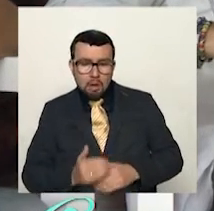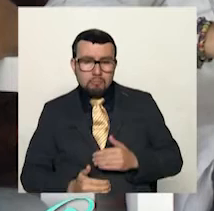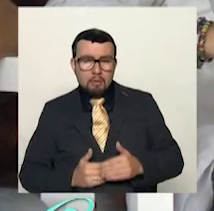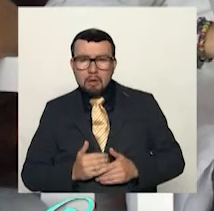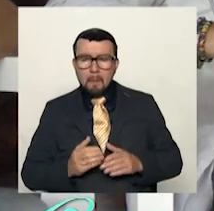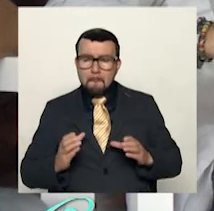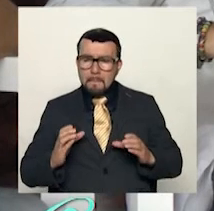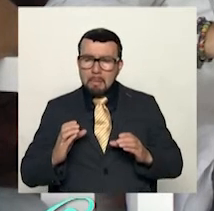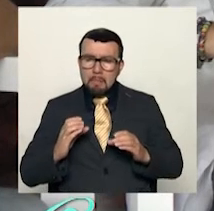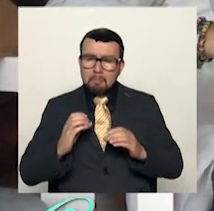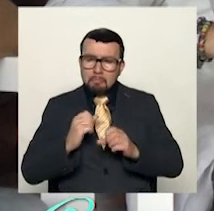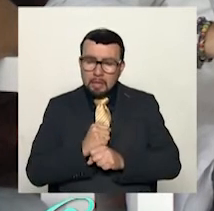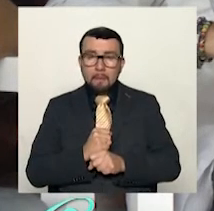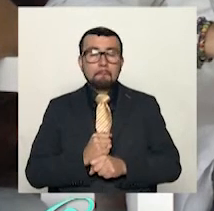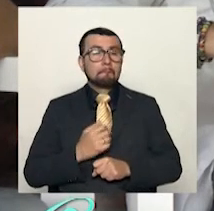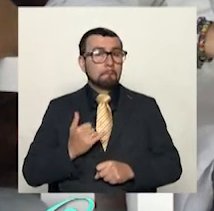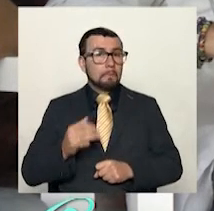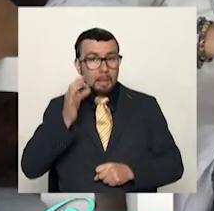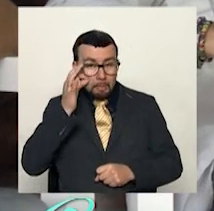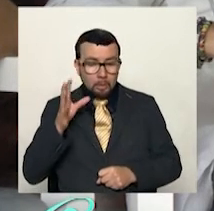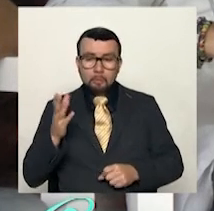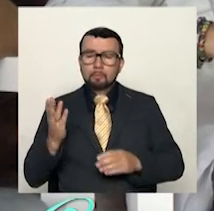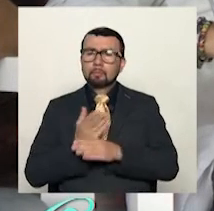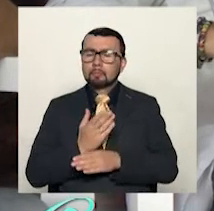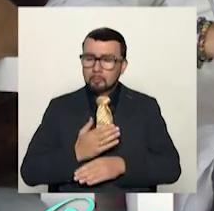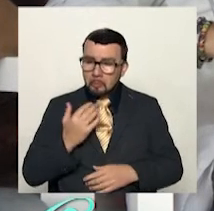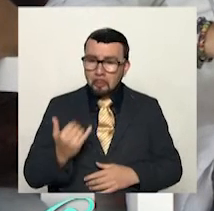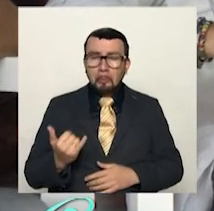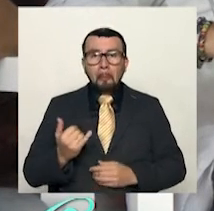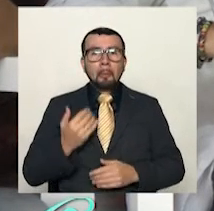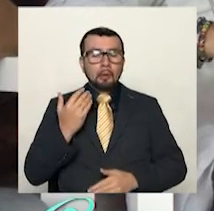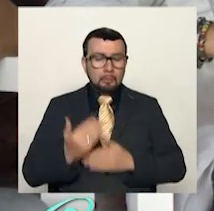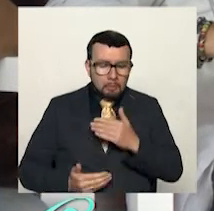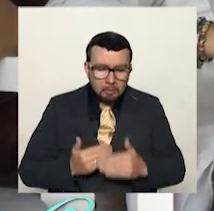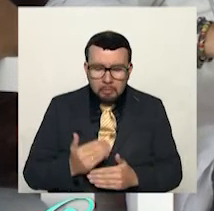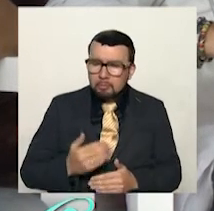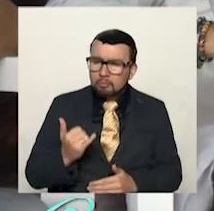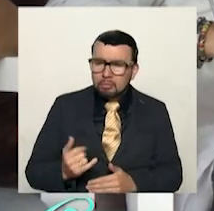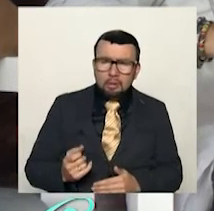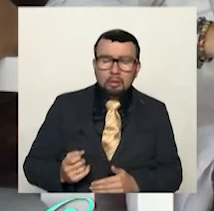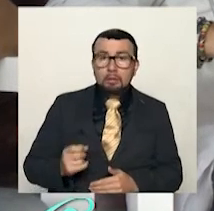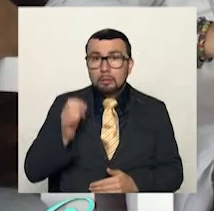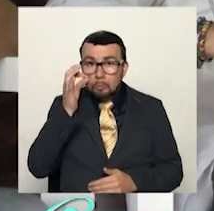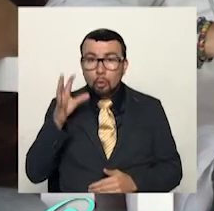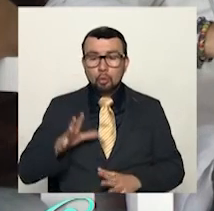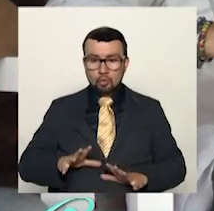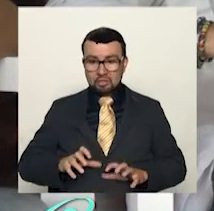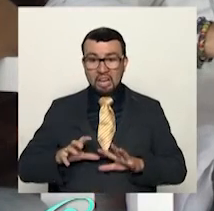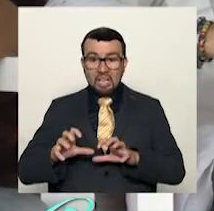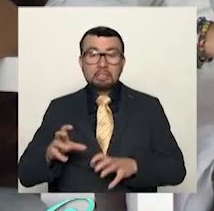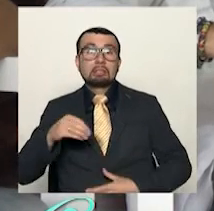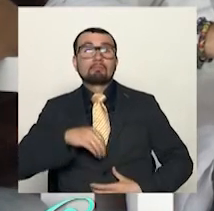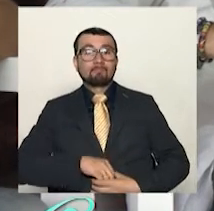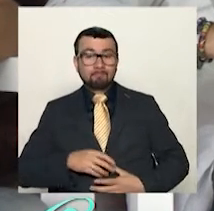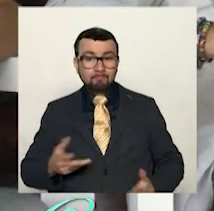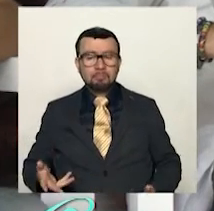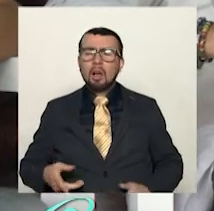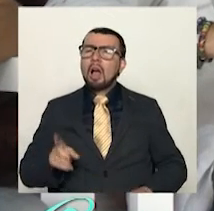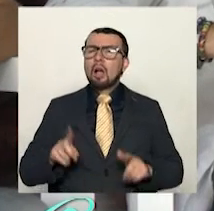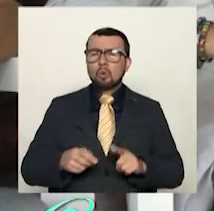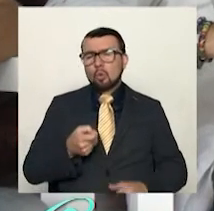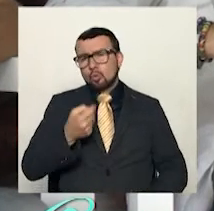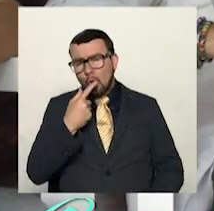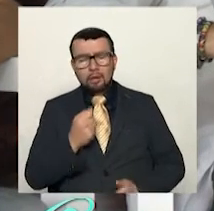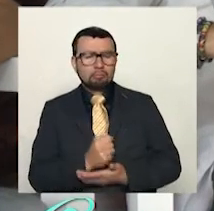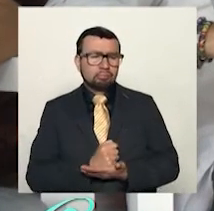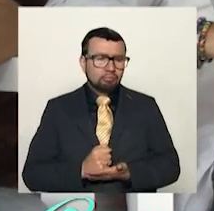parte retroperitoneal detrás de los vasos sanguíneos y de los órganos hasta cáncer de estómago. ¿Cuántos pacientes hemos visto que vienen tomando